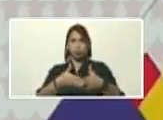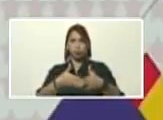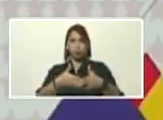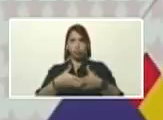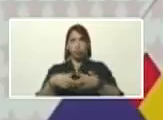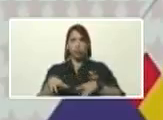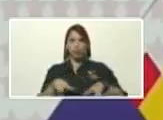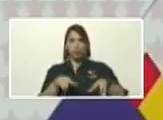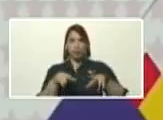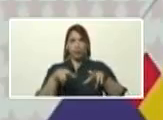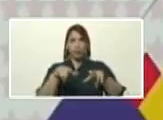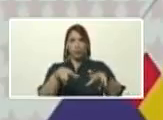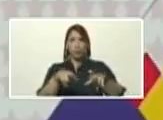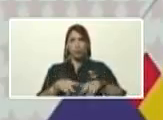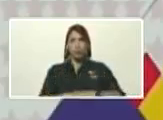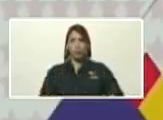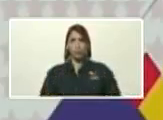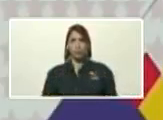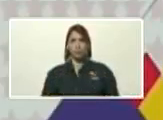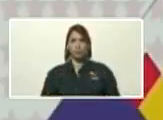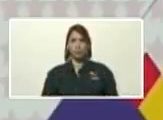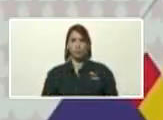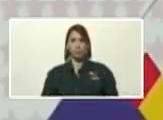y lacustre.